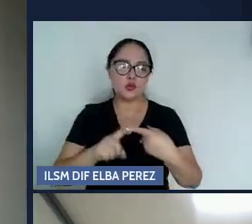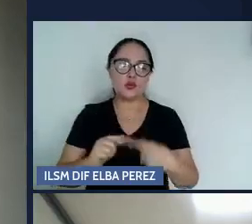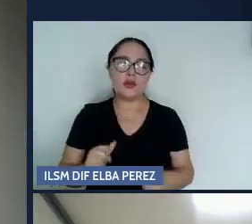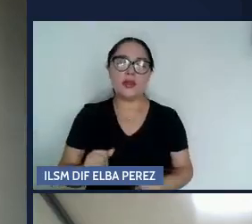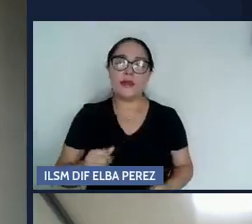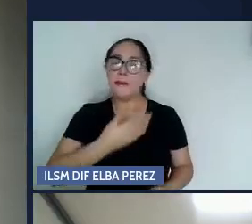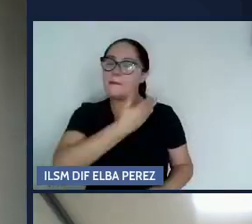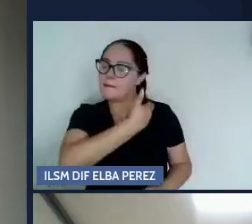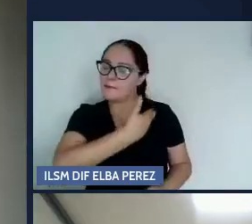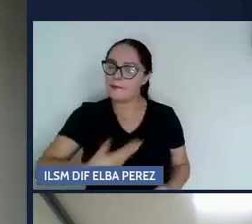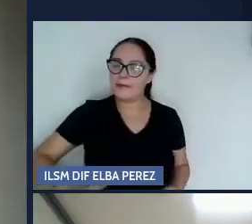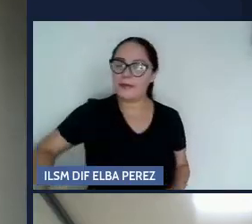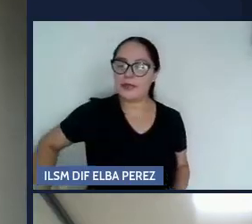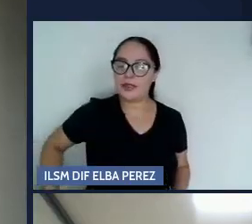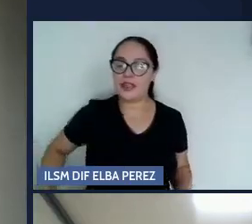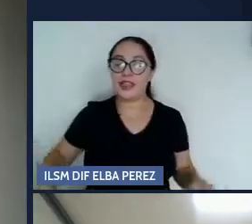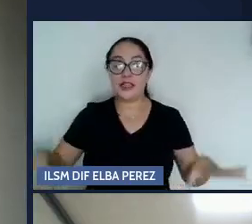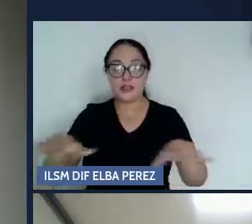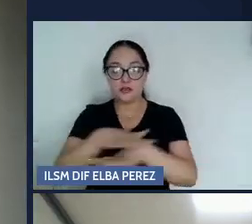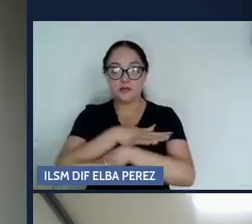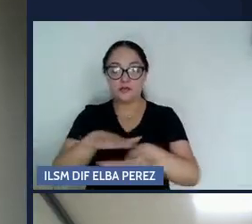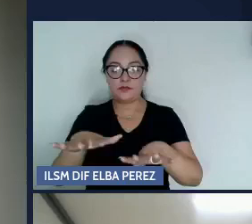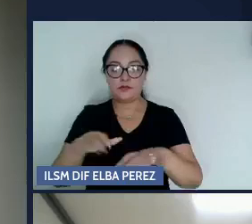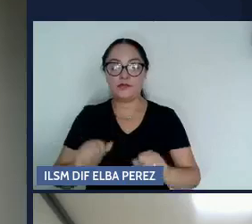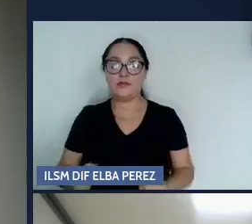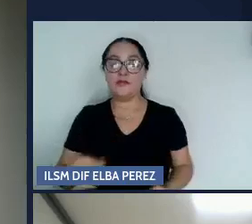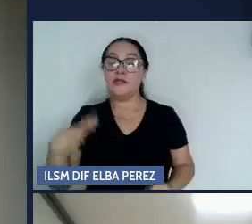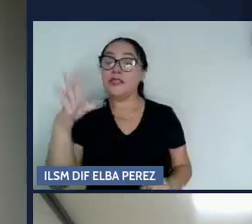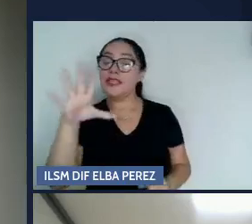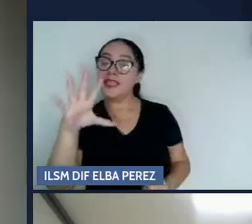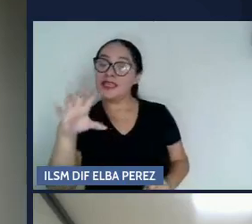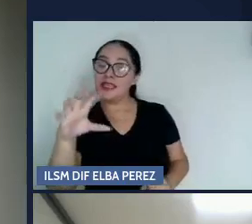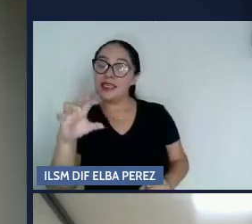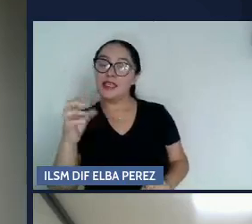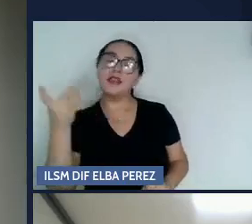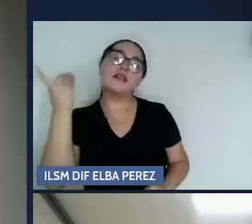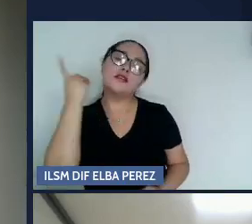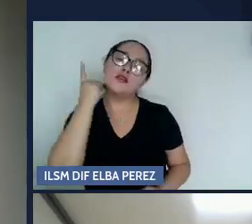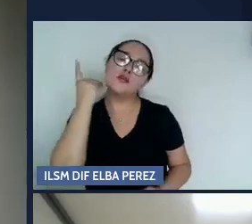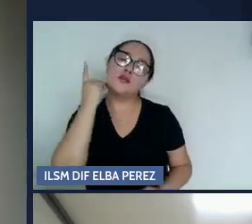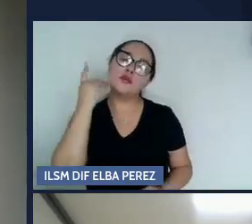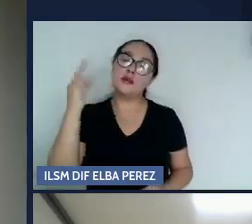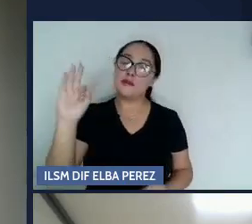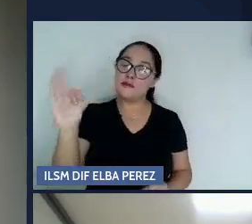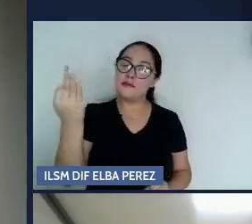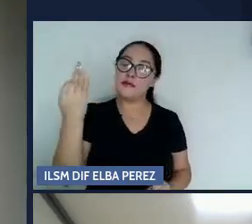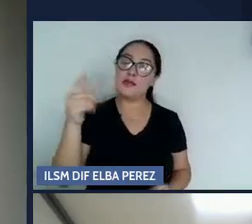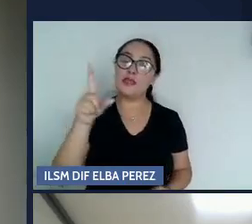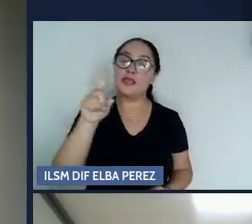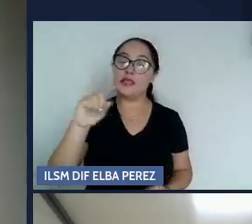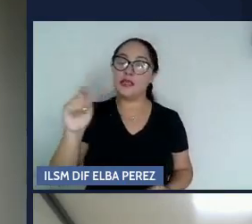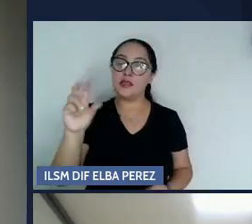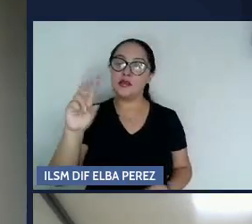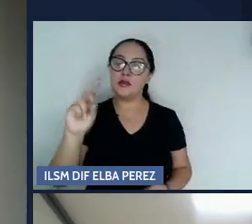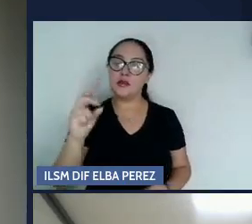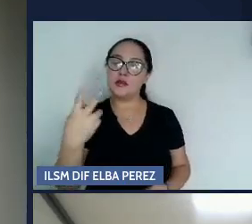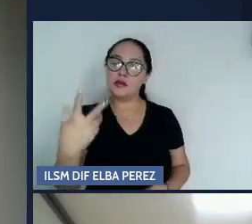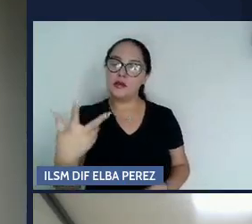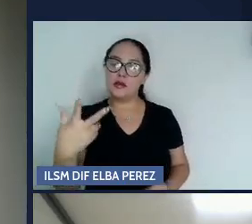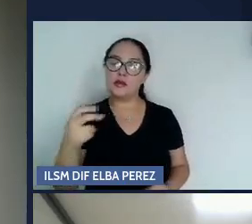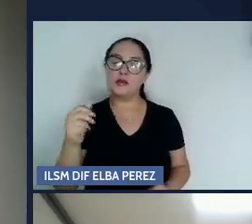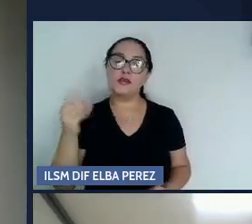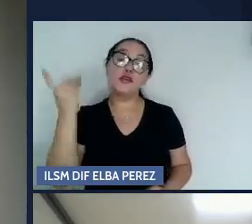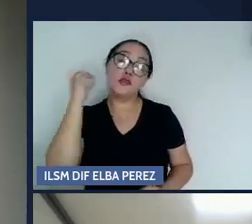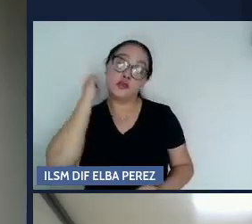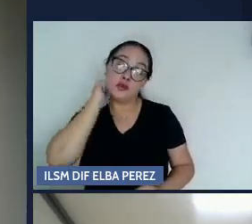de la República, 500 diputaciones federales y 128 senadurías. Esto,